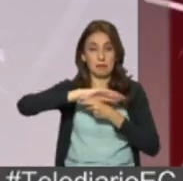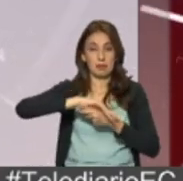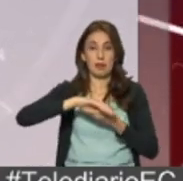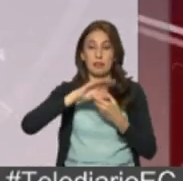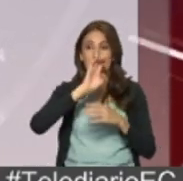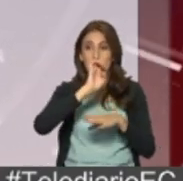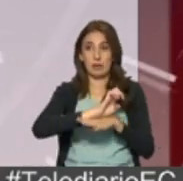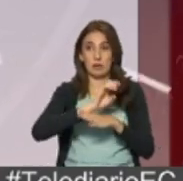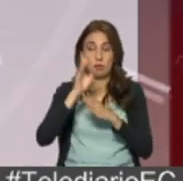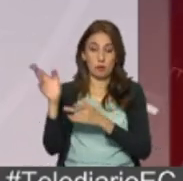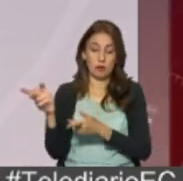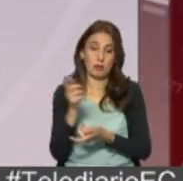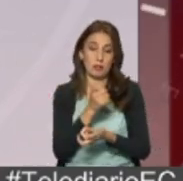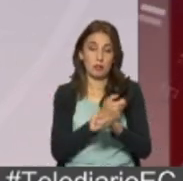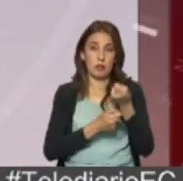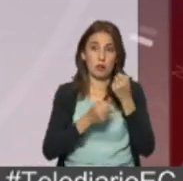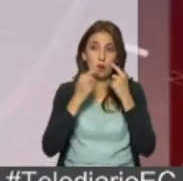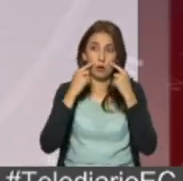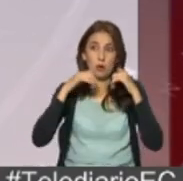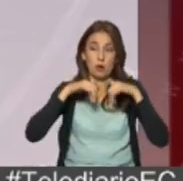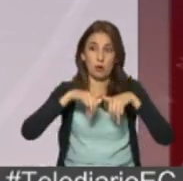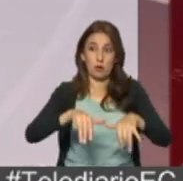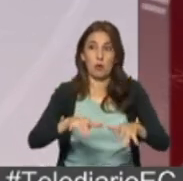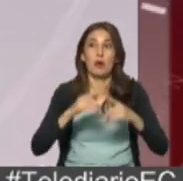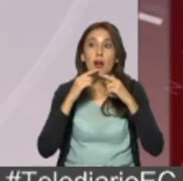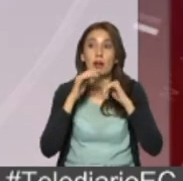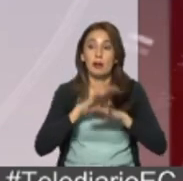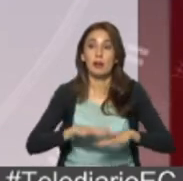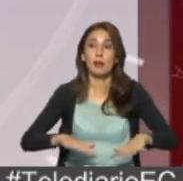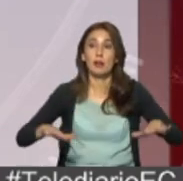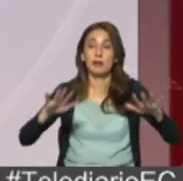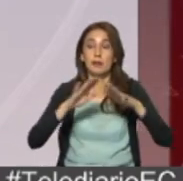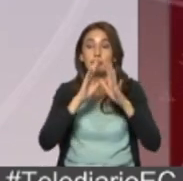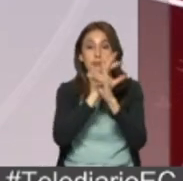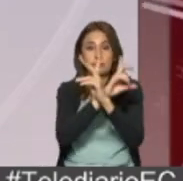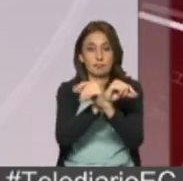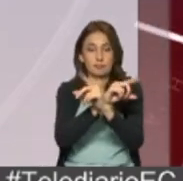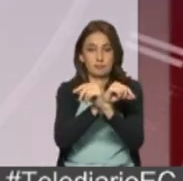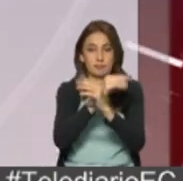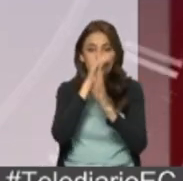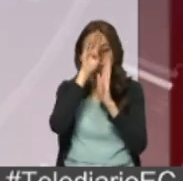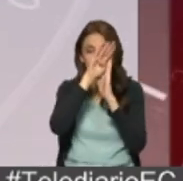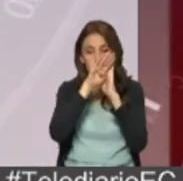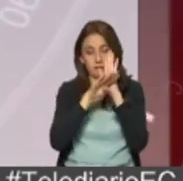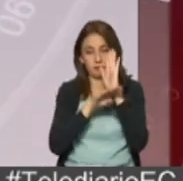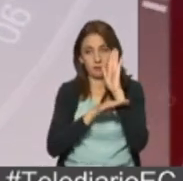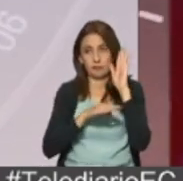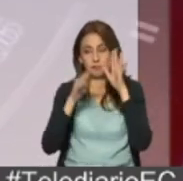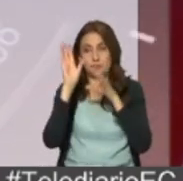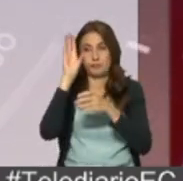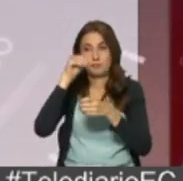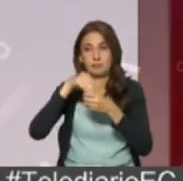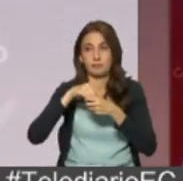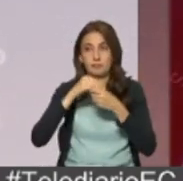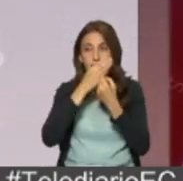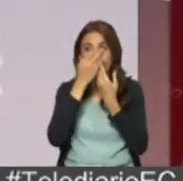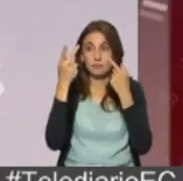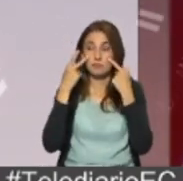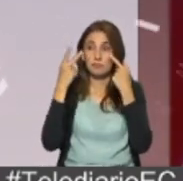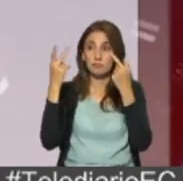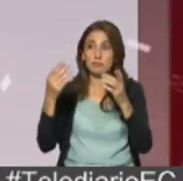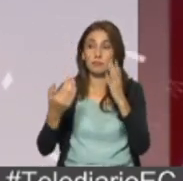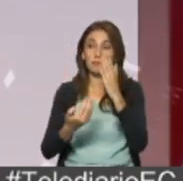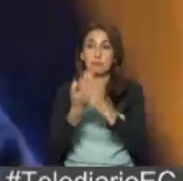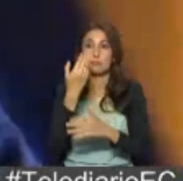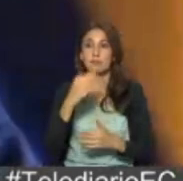ustedes ponen ese criterio de búsqueda en Twitter, les va a arrojar esta información, y dentro de Twitter están estos números